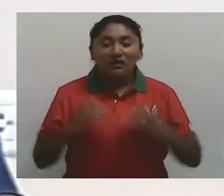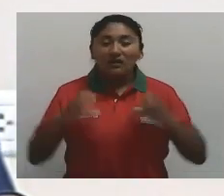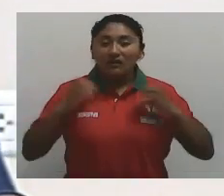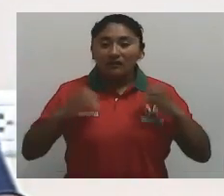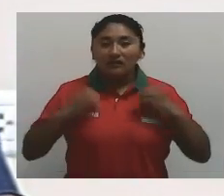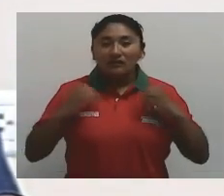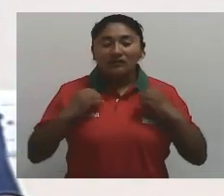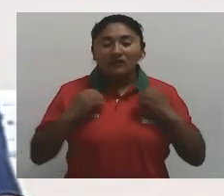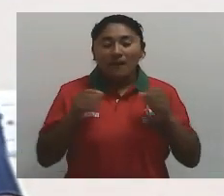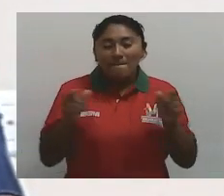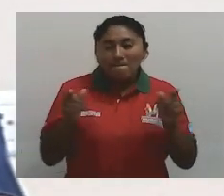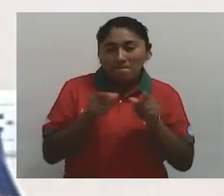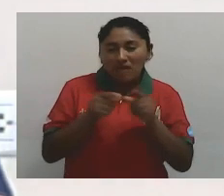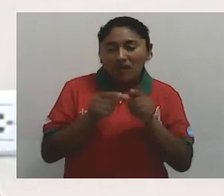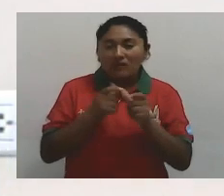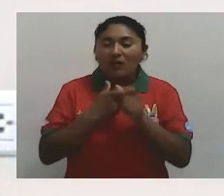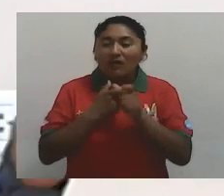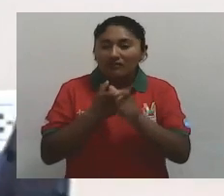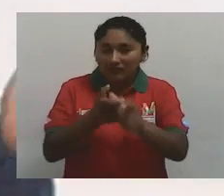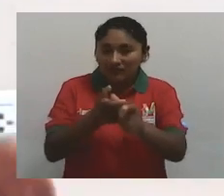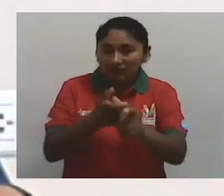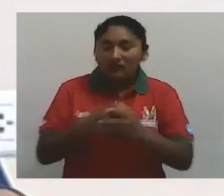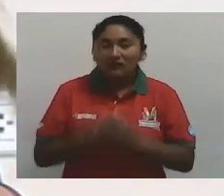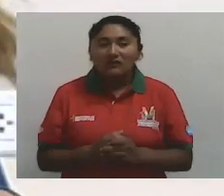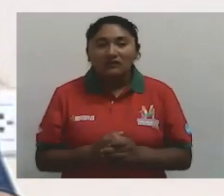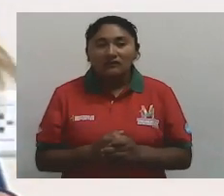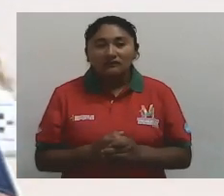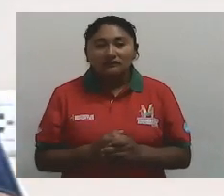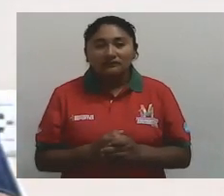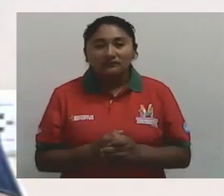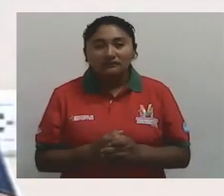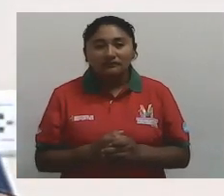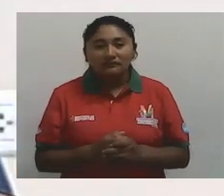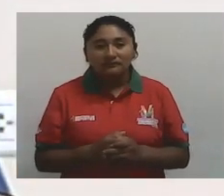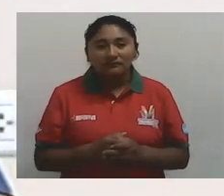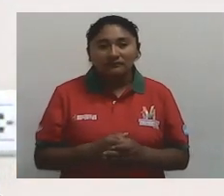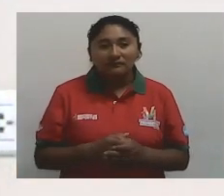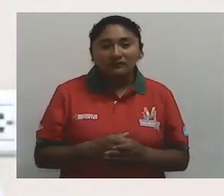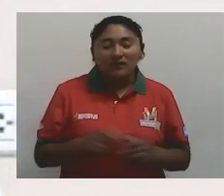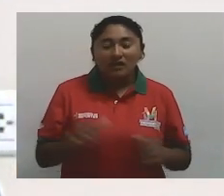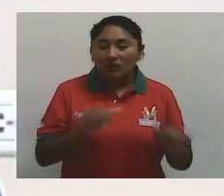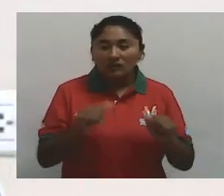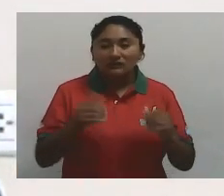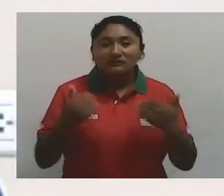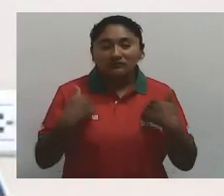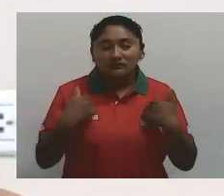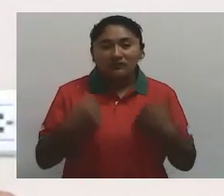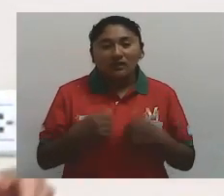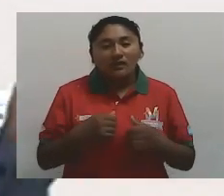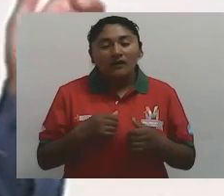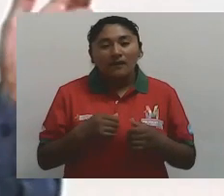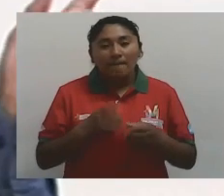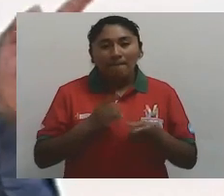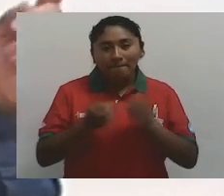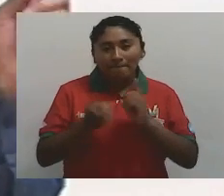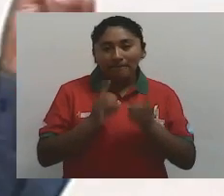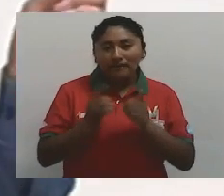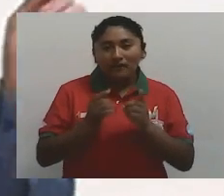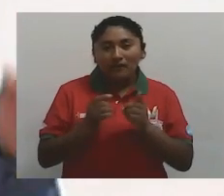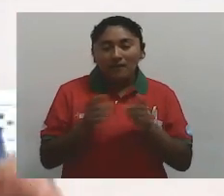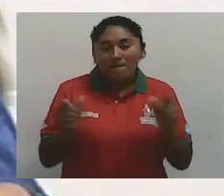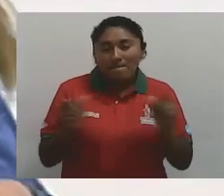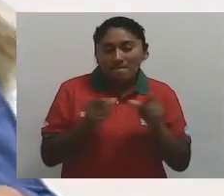mini atletismo con la licenciada More Galetovic. También tenemos las disciplinas de